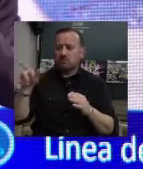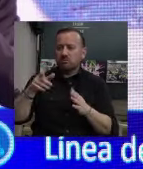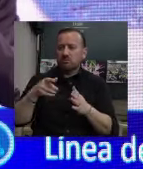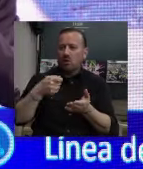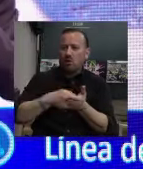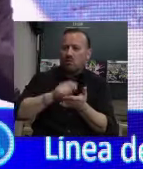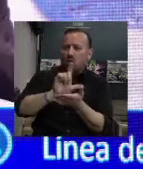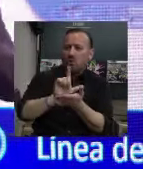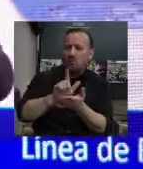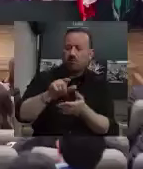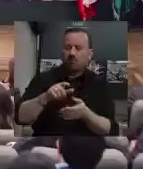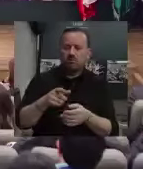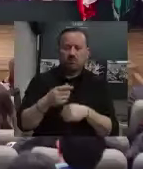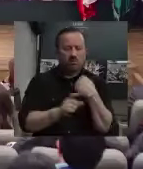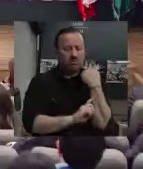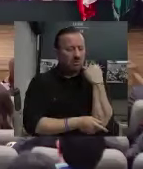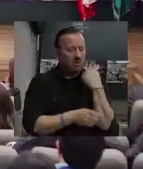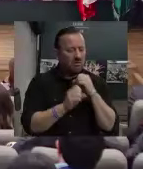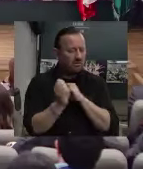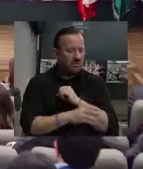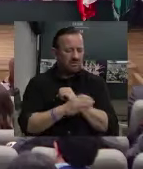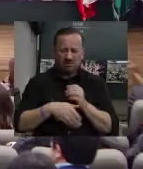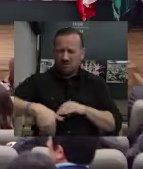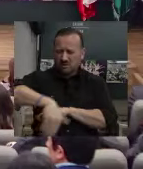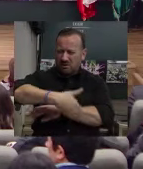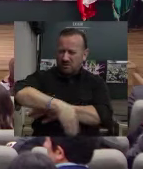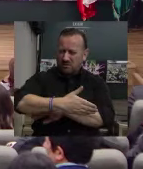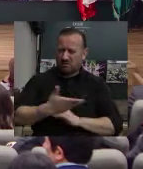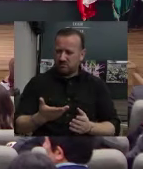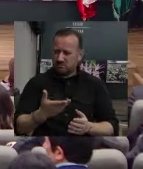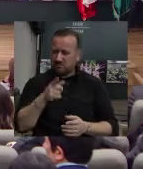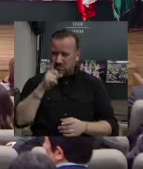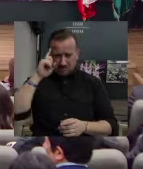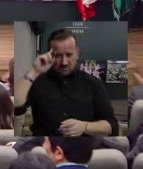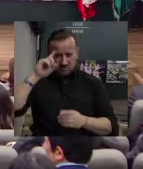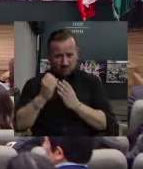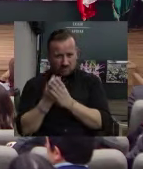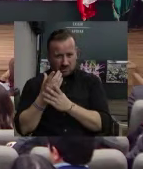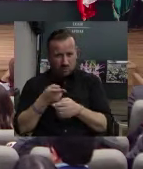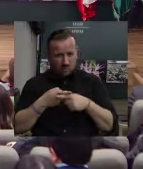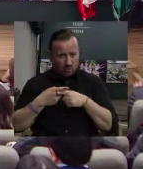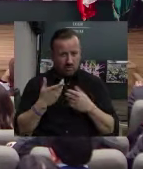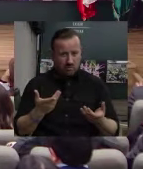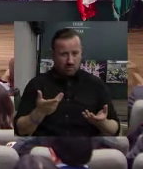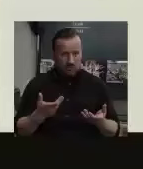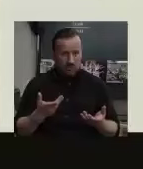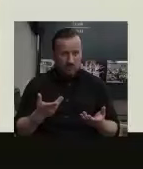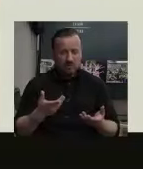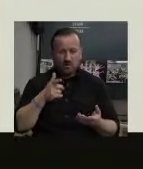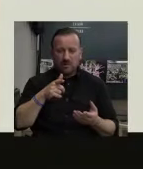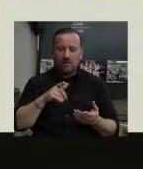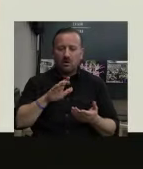esquina tira basura en la calle Esa es la innovación social en acción